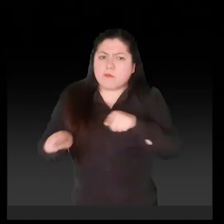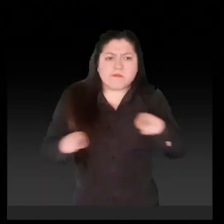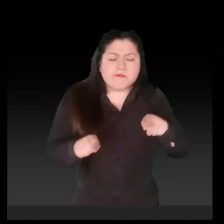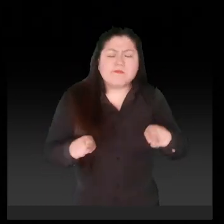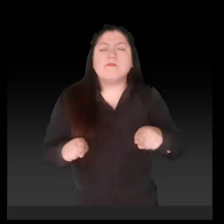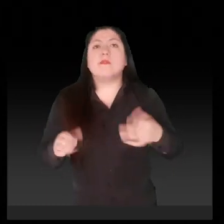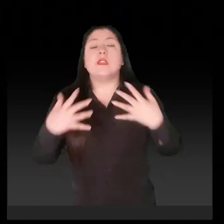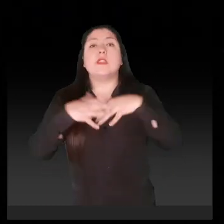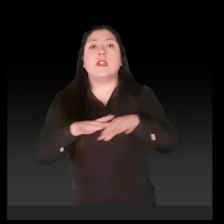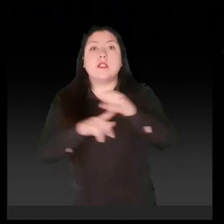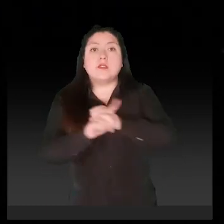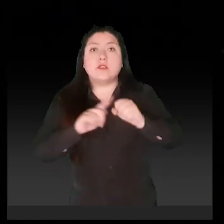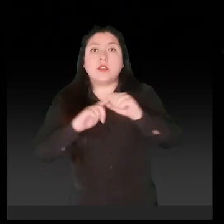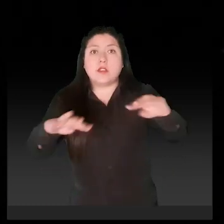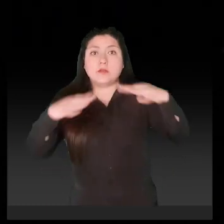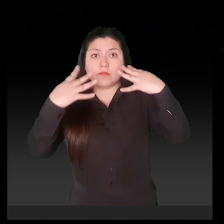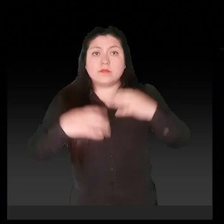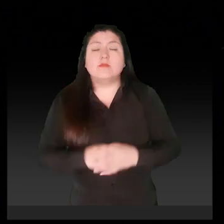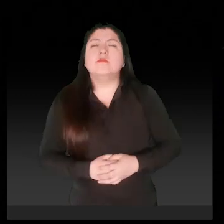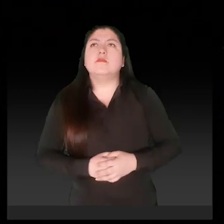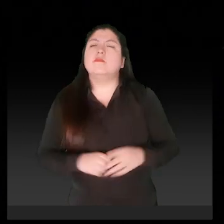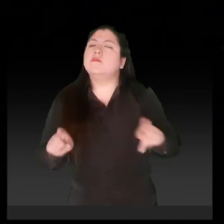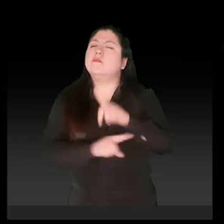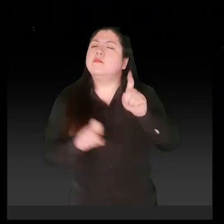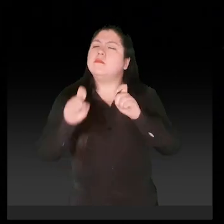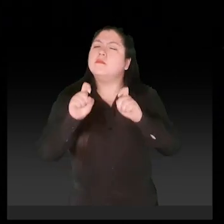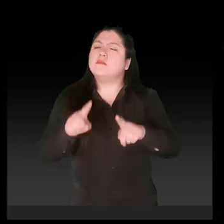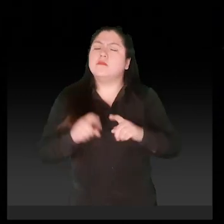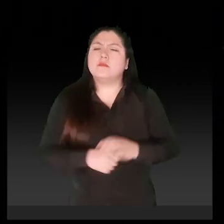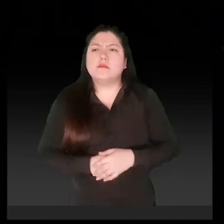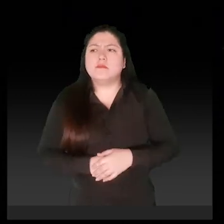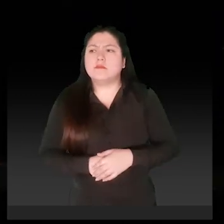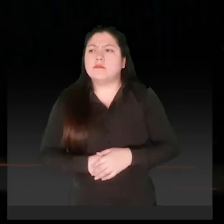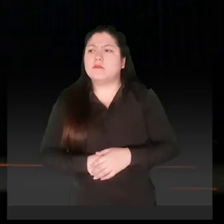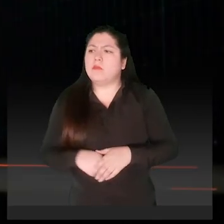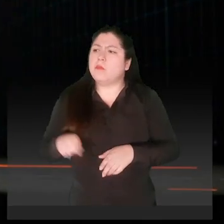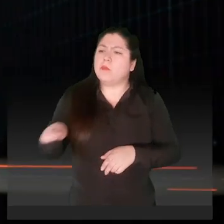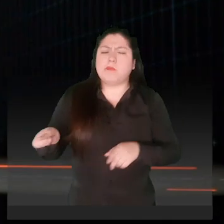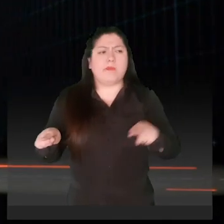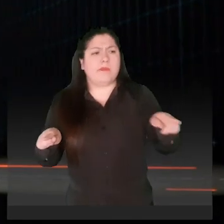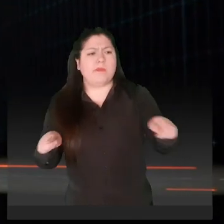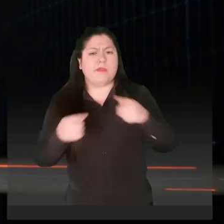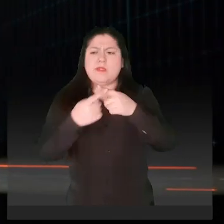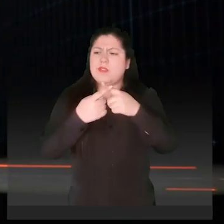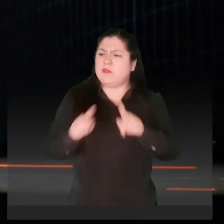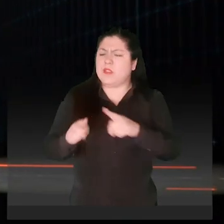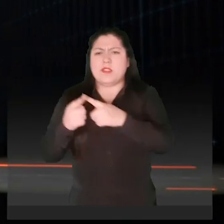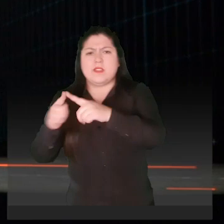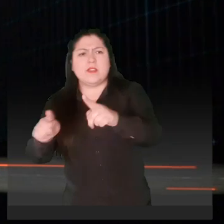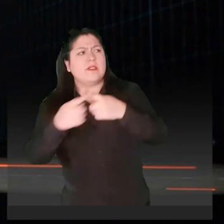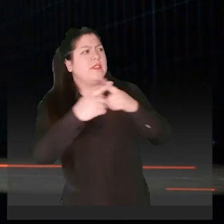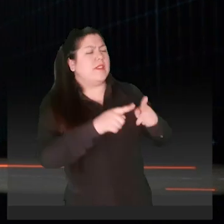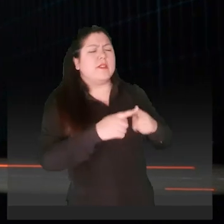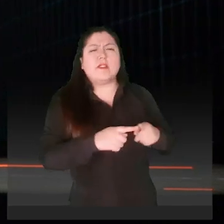hoy por las redes, comienza con una pregunta. ¿Qué es lo que realmente nos hace diferentes los unos